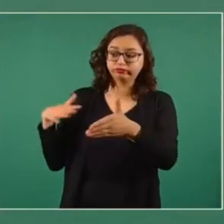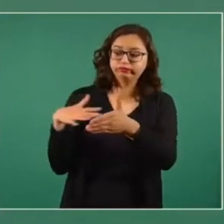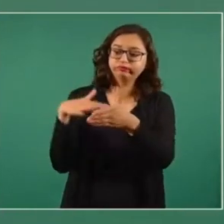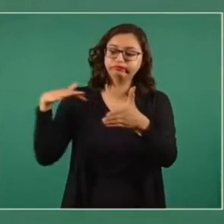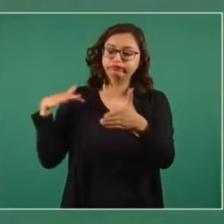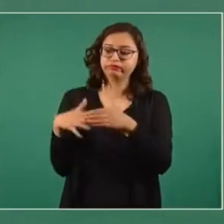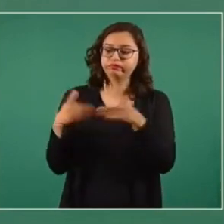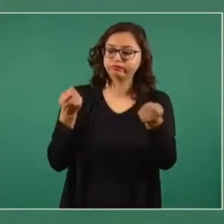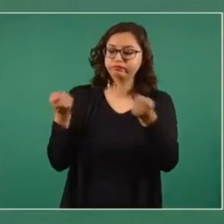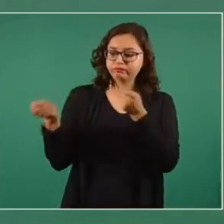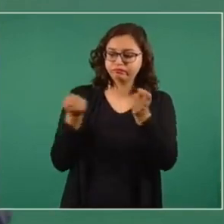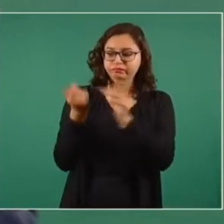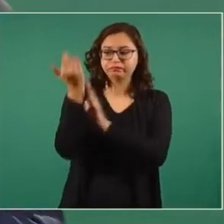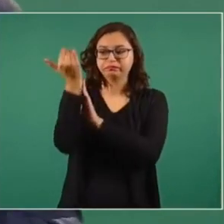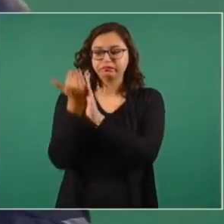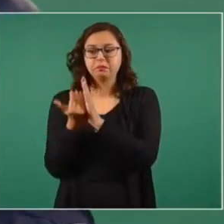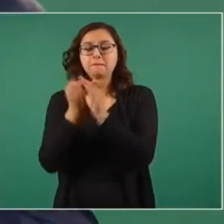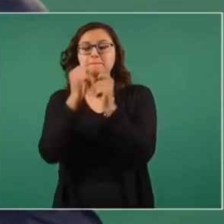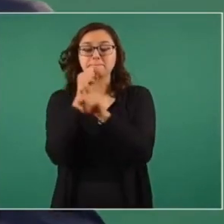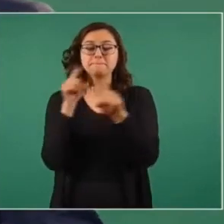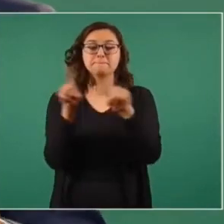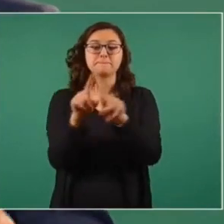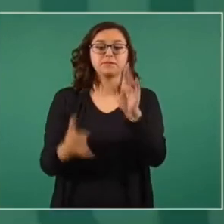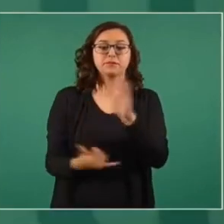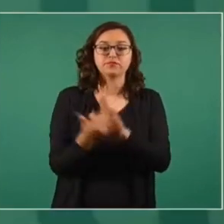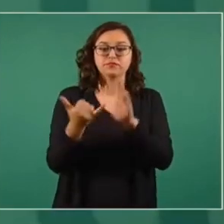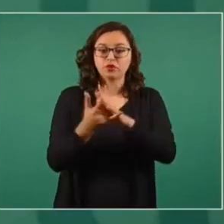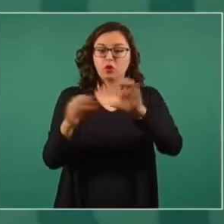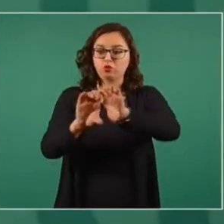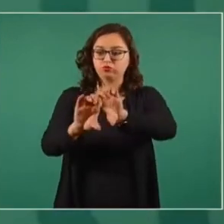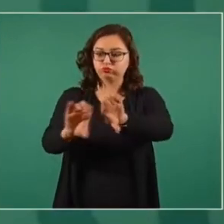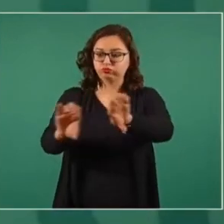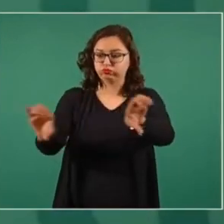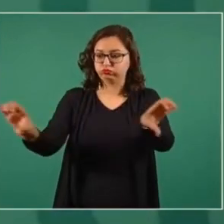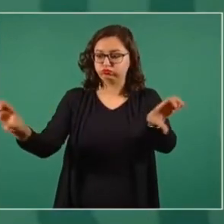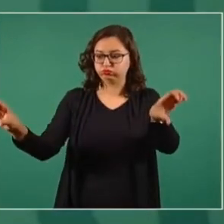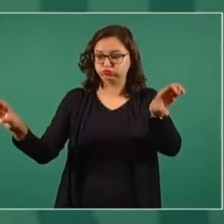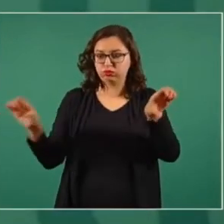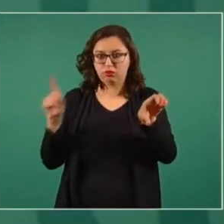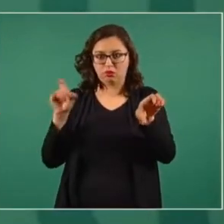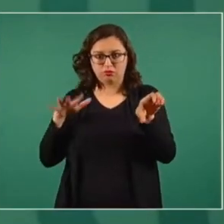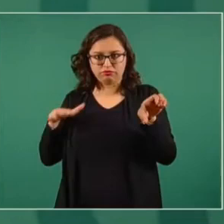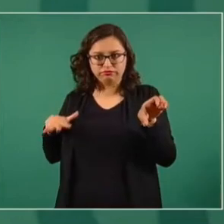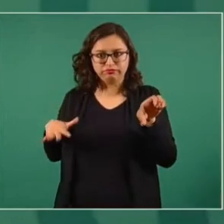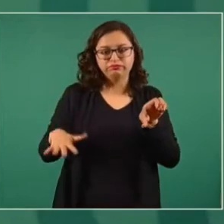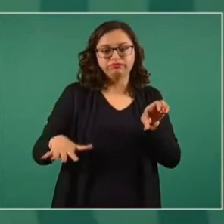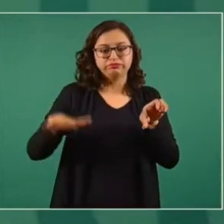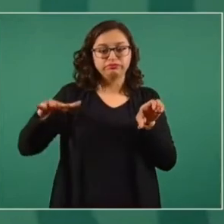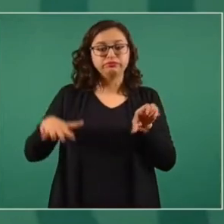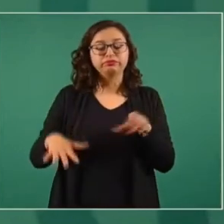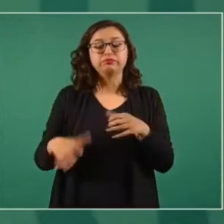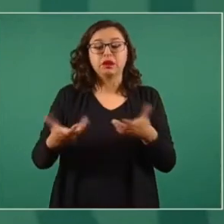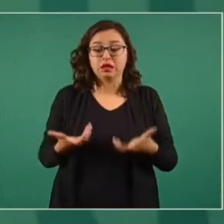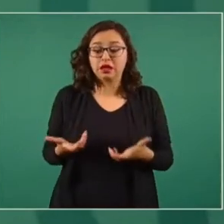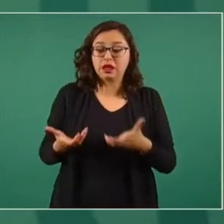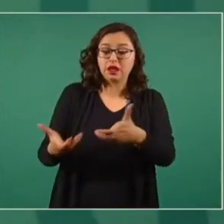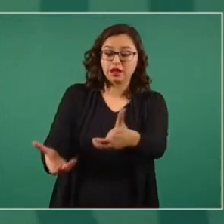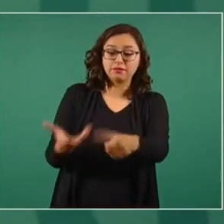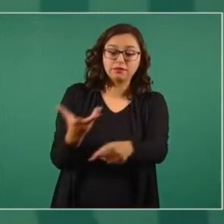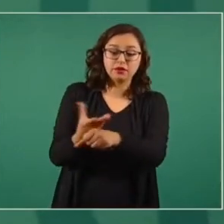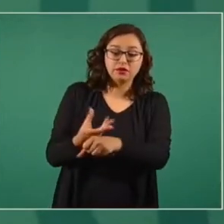Se están haciendo bordos, se están reparando los caminos que se afectaron.